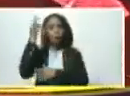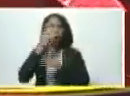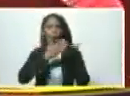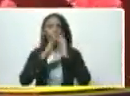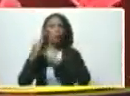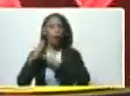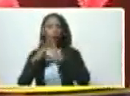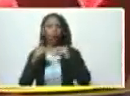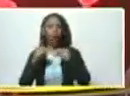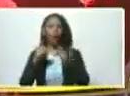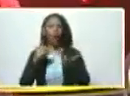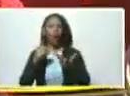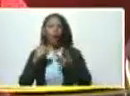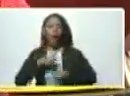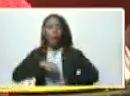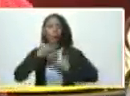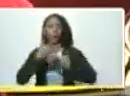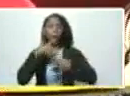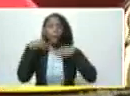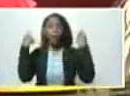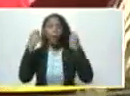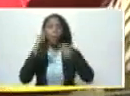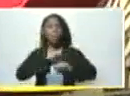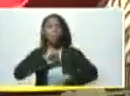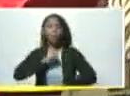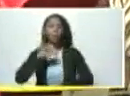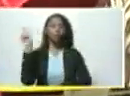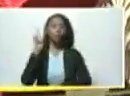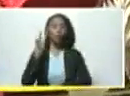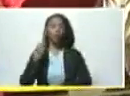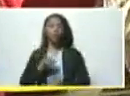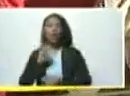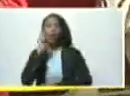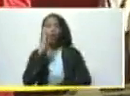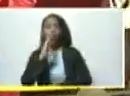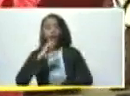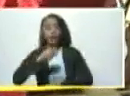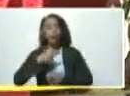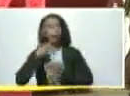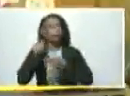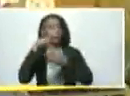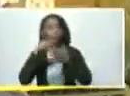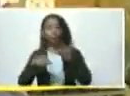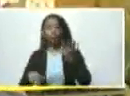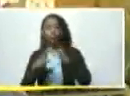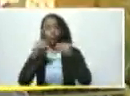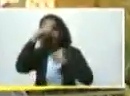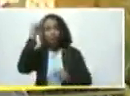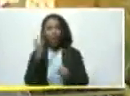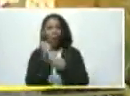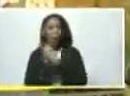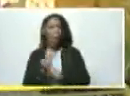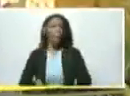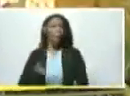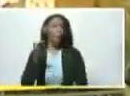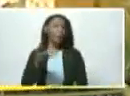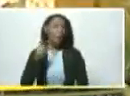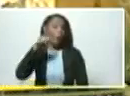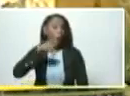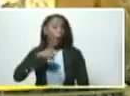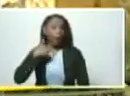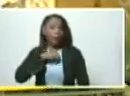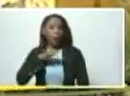con todas las expresiones populares, el movimiento Somos Venezuela, la UVC, en fin. Todo esto ha sido un trabajo muy importante, y hoy estamos